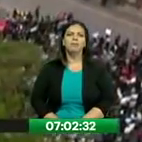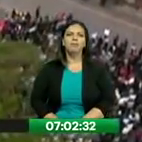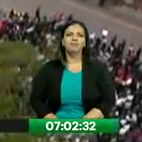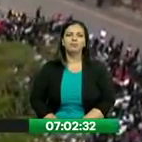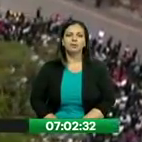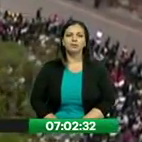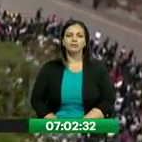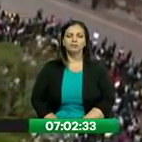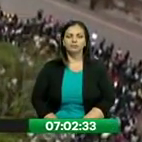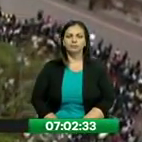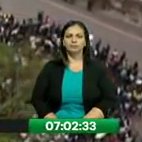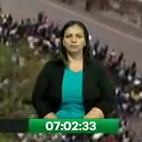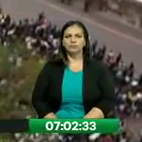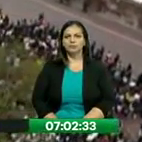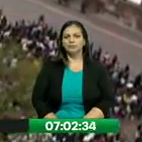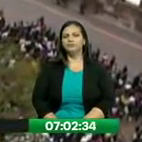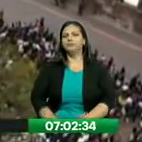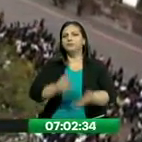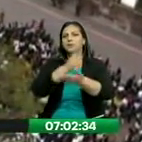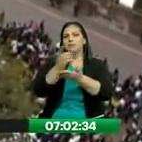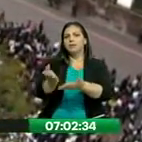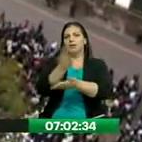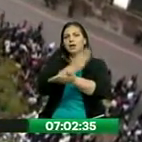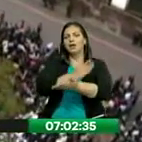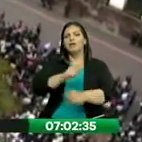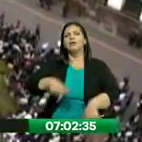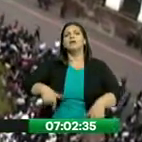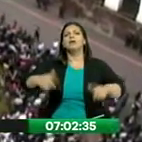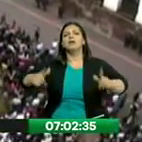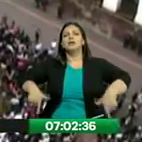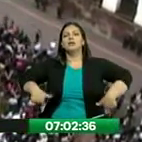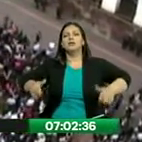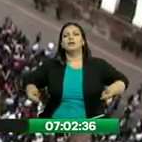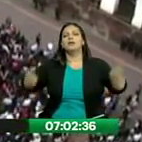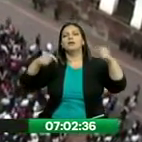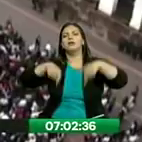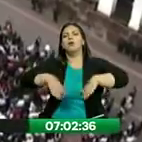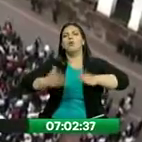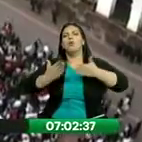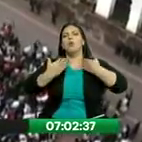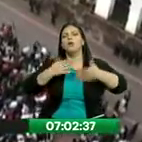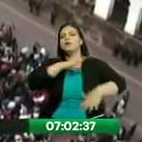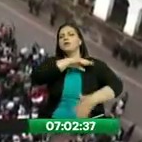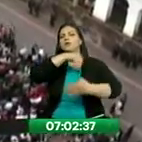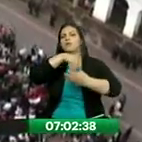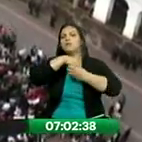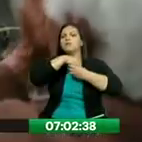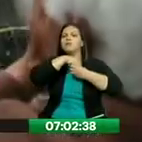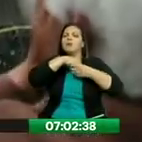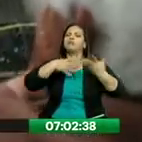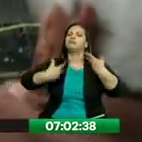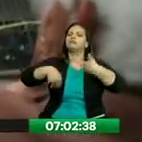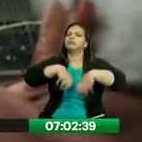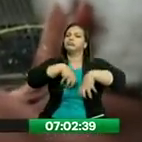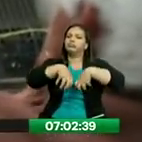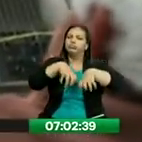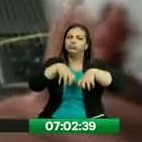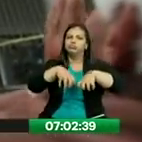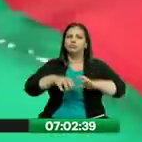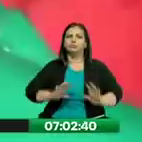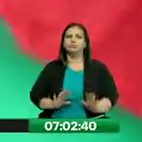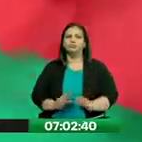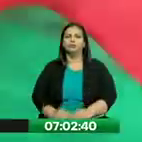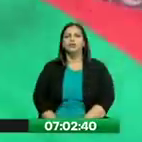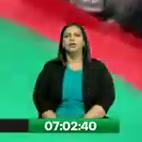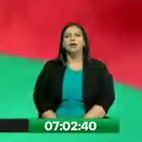Fueron cientos de ciudadanos los que se concentraron en la histórica Plaza de la Independencia a esperar al primer mandatario. Lunes 15 de octubre y